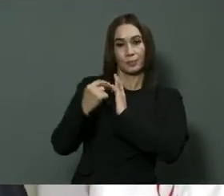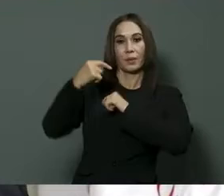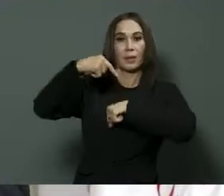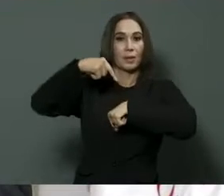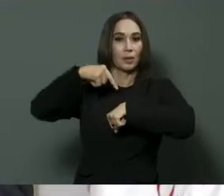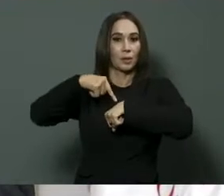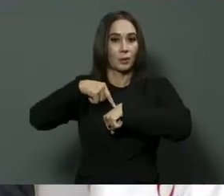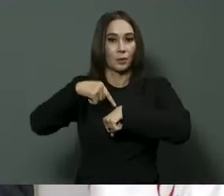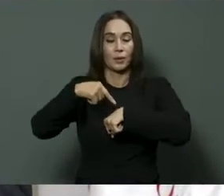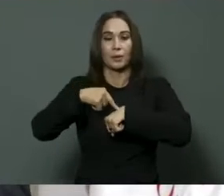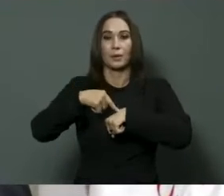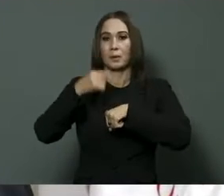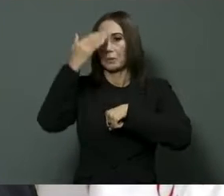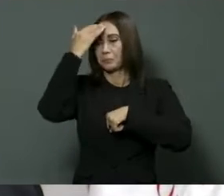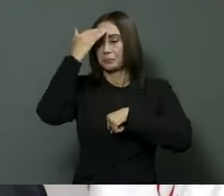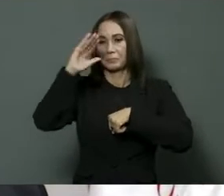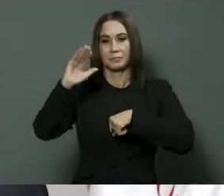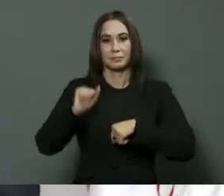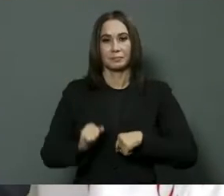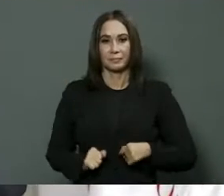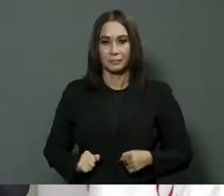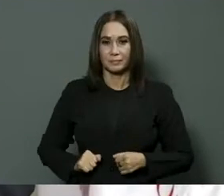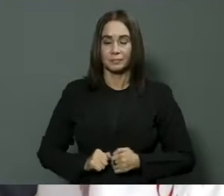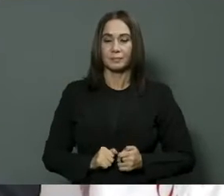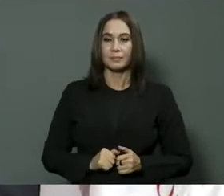hora que menos lo esperan.